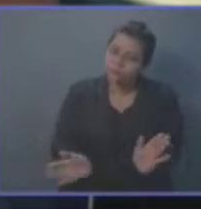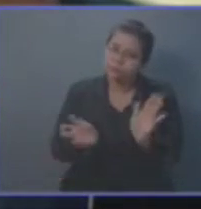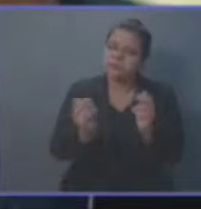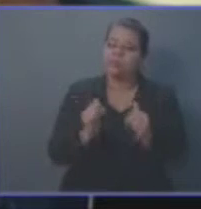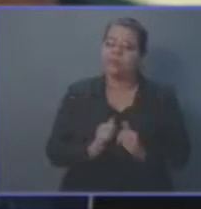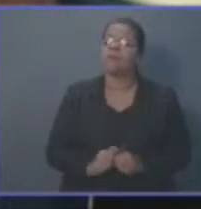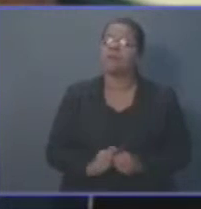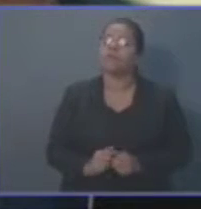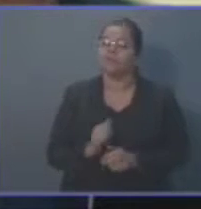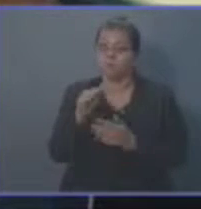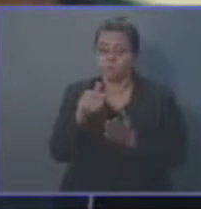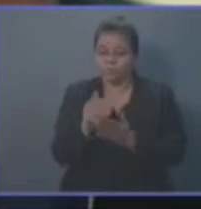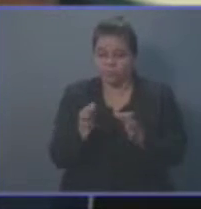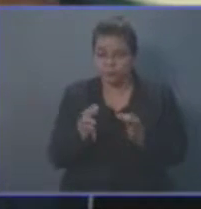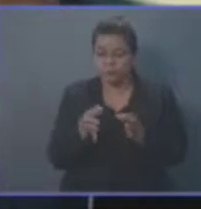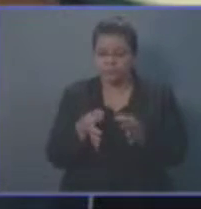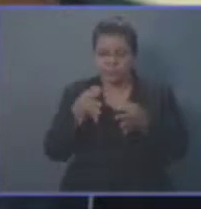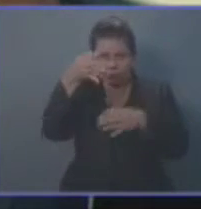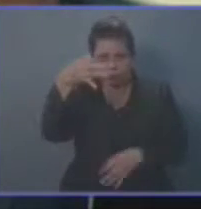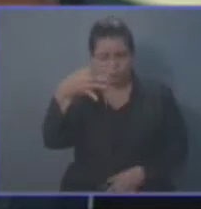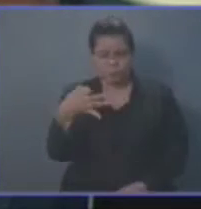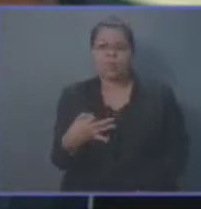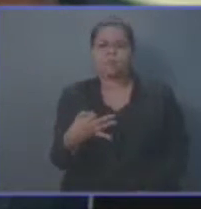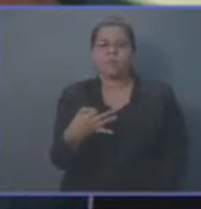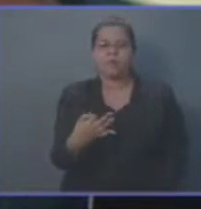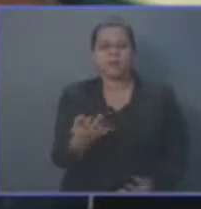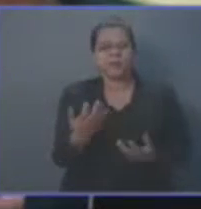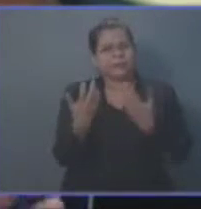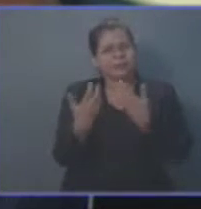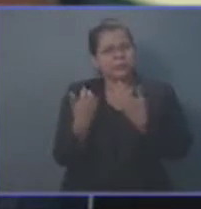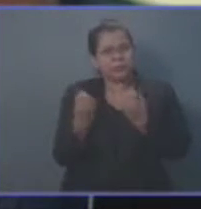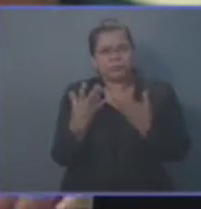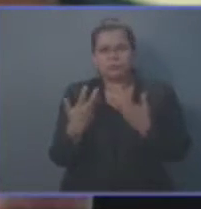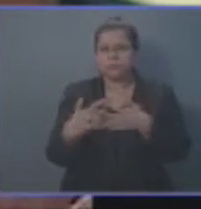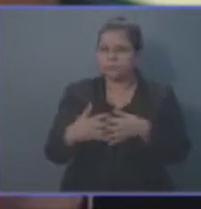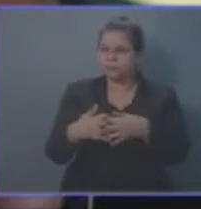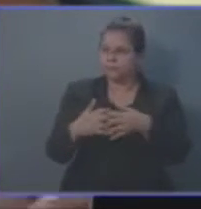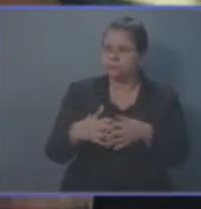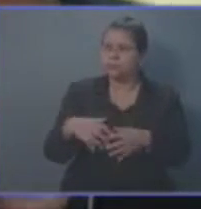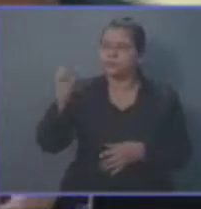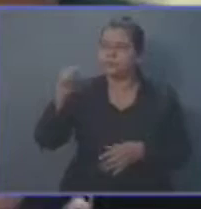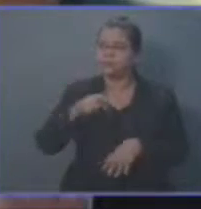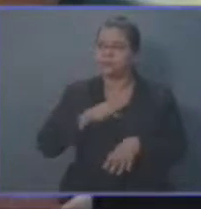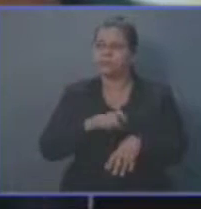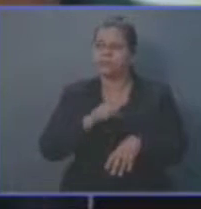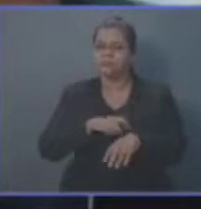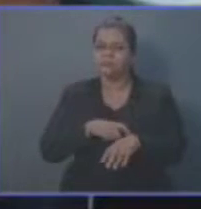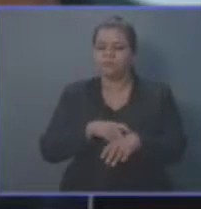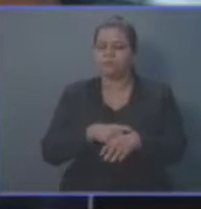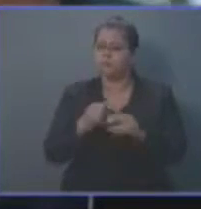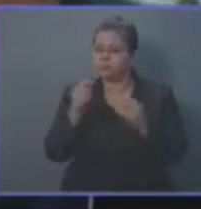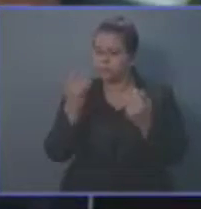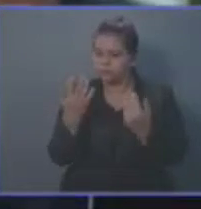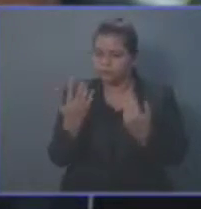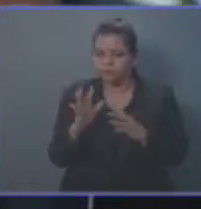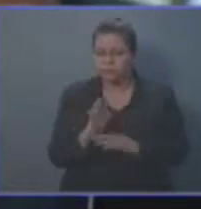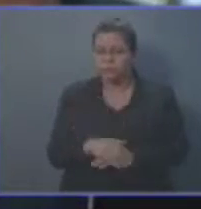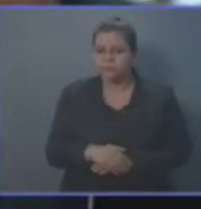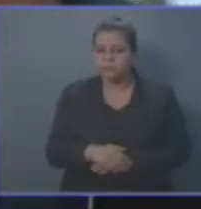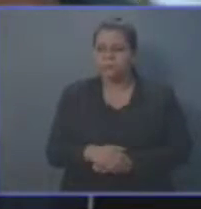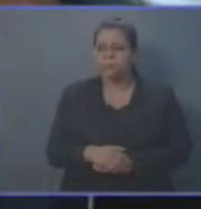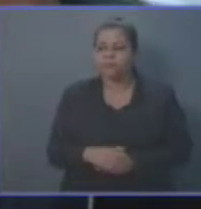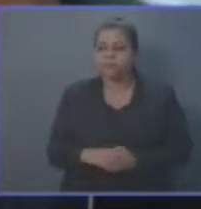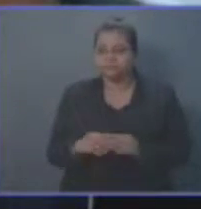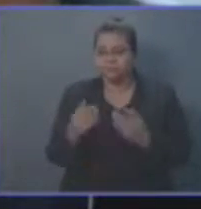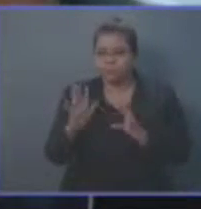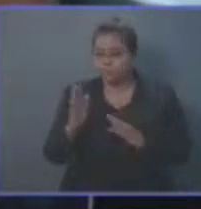incentivar la formalización de muchas empresas que por ahora tienen temor de hacerlo, porque